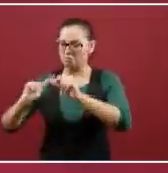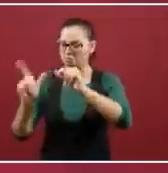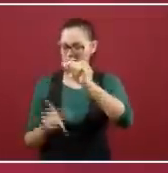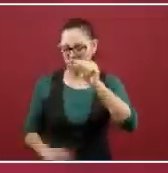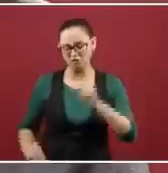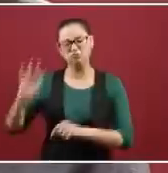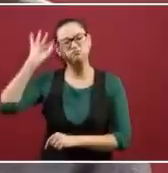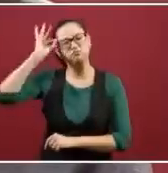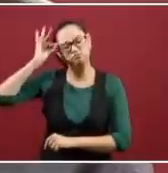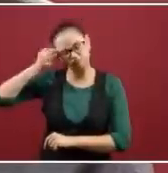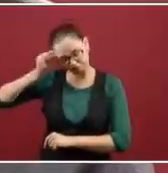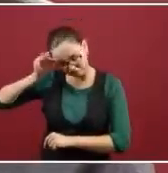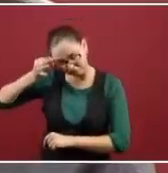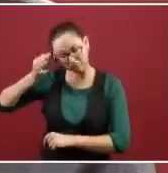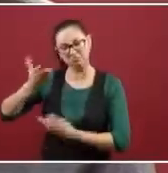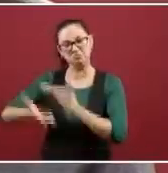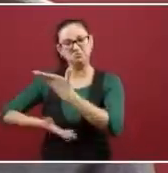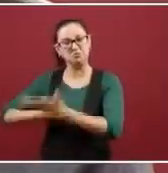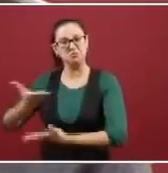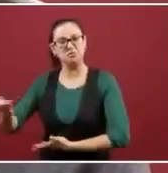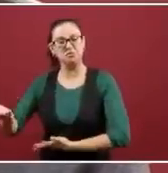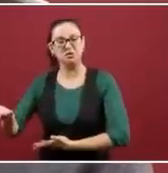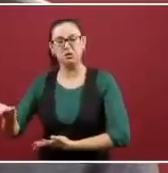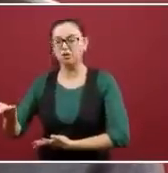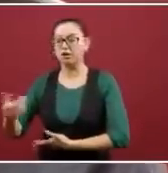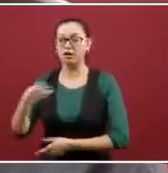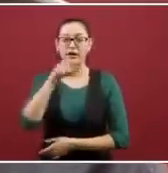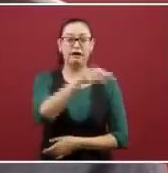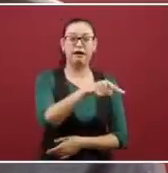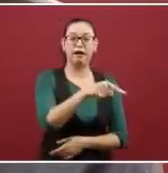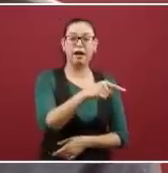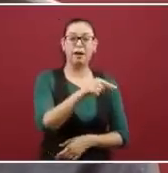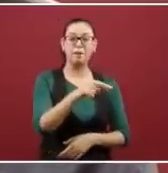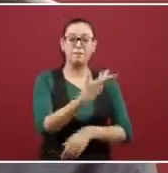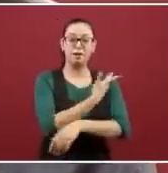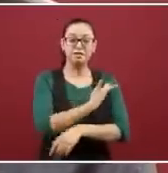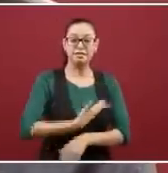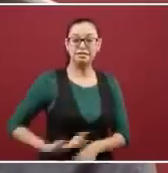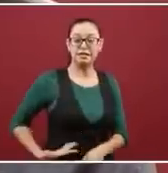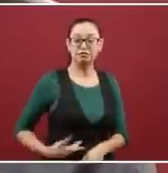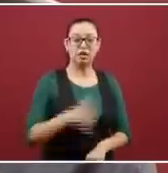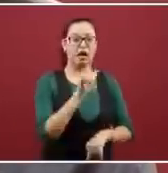Y se atreven a ponerle a un avión de lujo